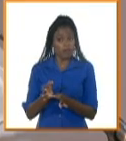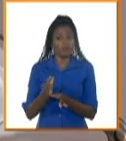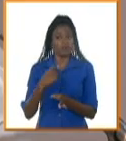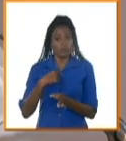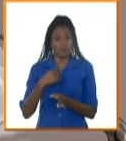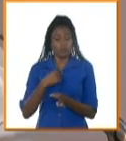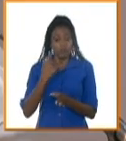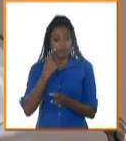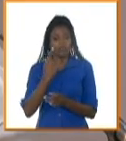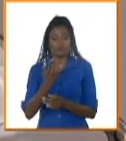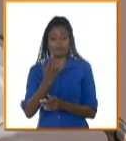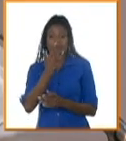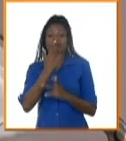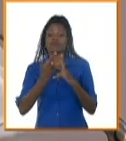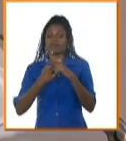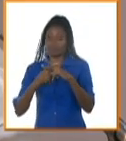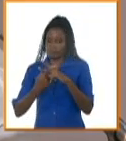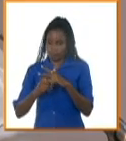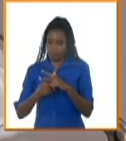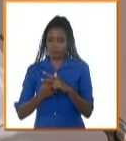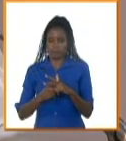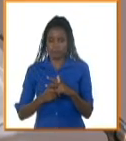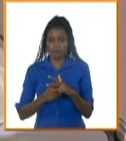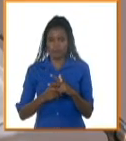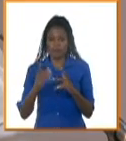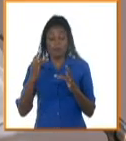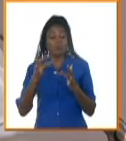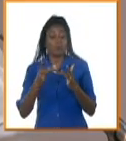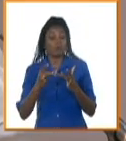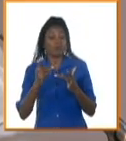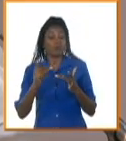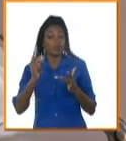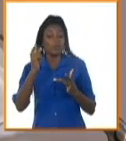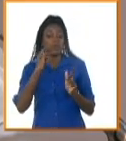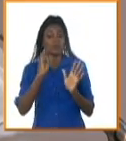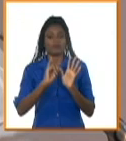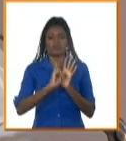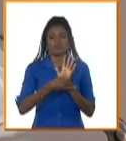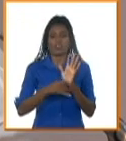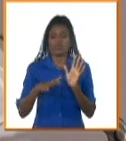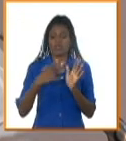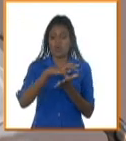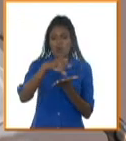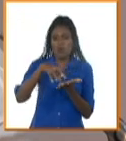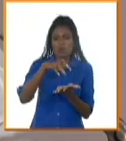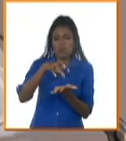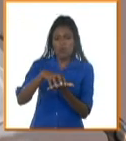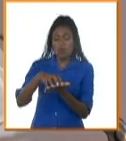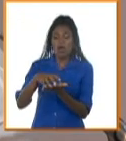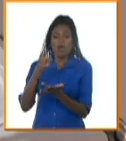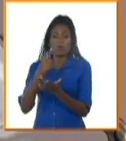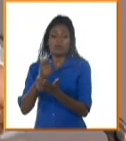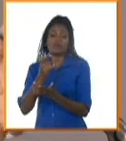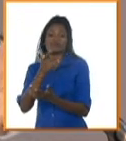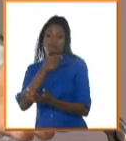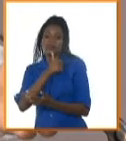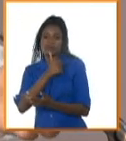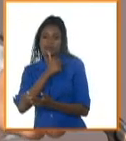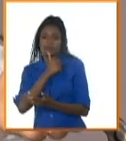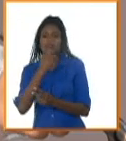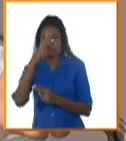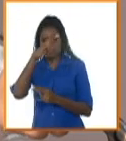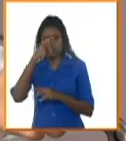tenido que rectificar y por suerte Como le decía pues se han identificado los lugares se han identificado las dificultades y se ha hecho no